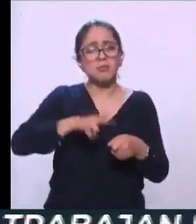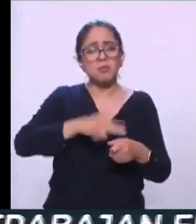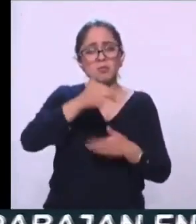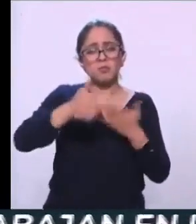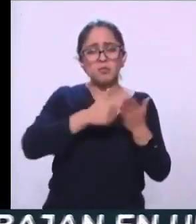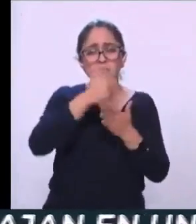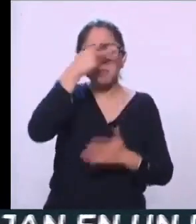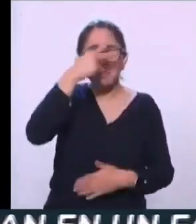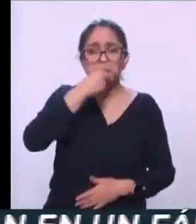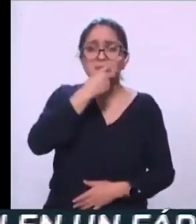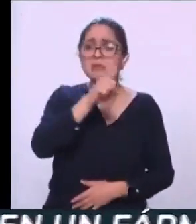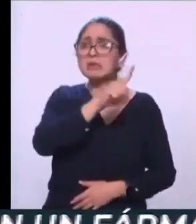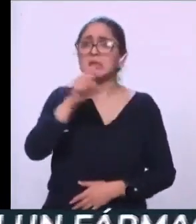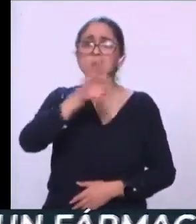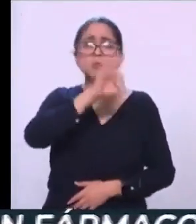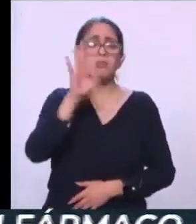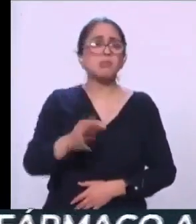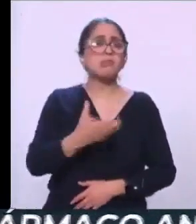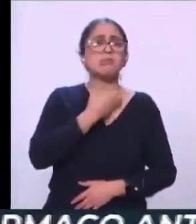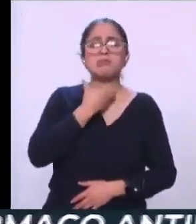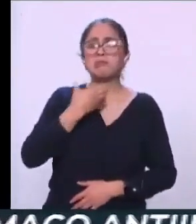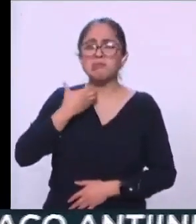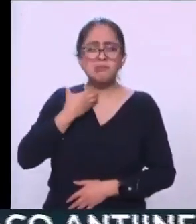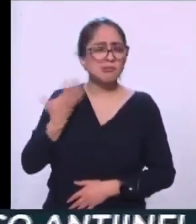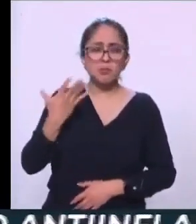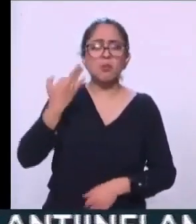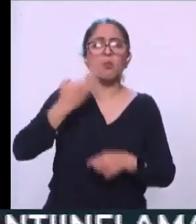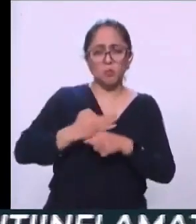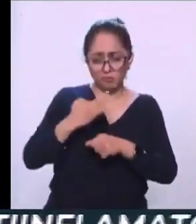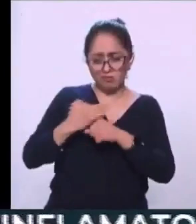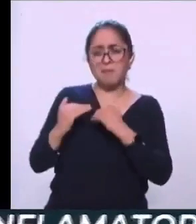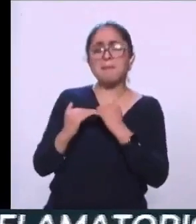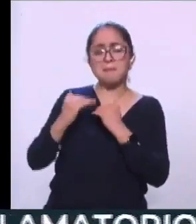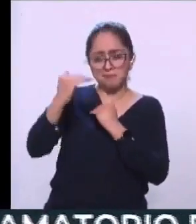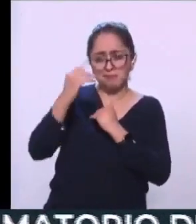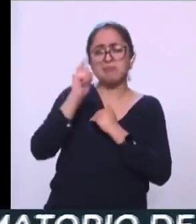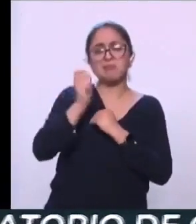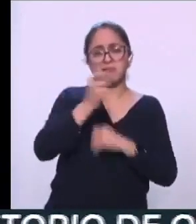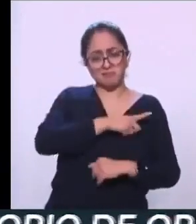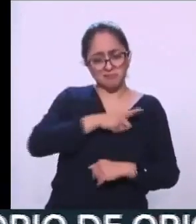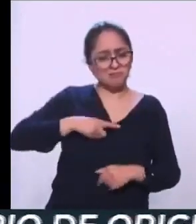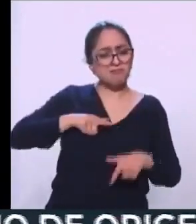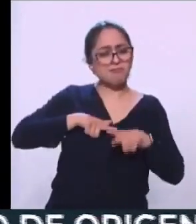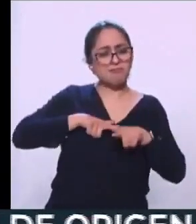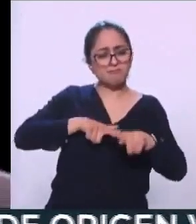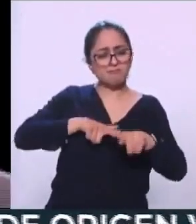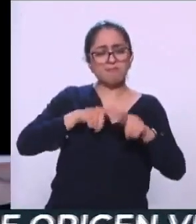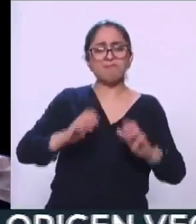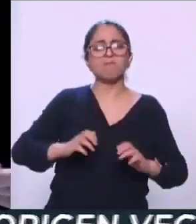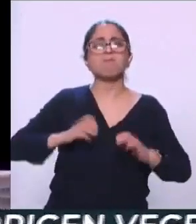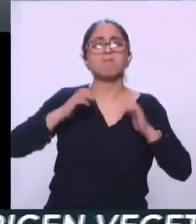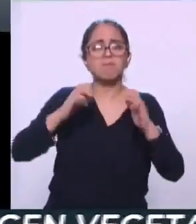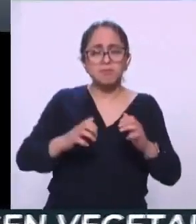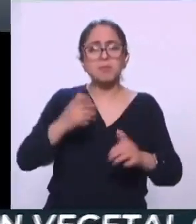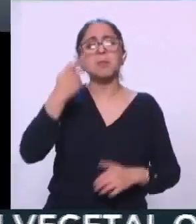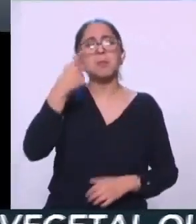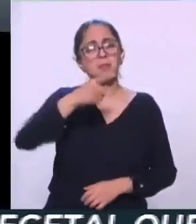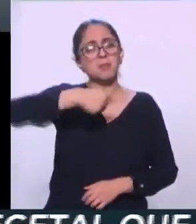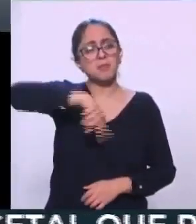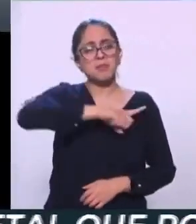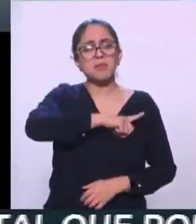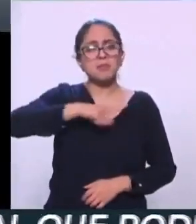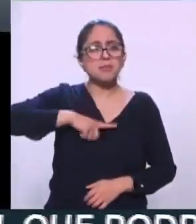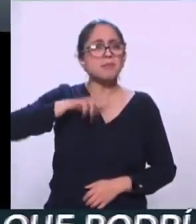están al 100% de la capacidad. Hay una ocupación alta, tenemos que extremar precauciones, pero veamos